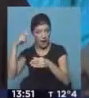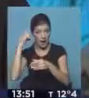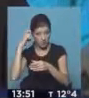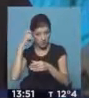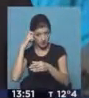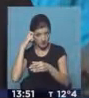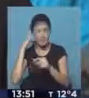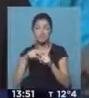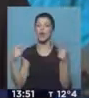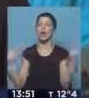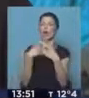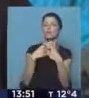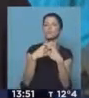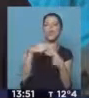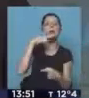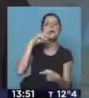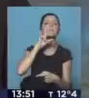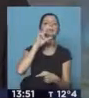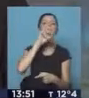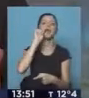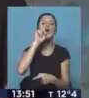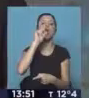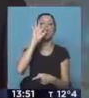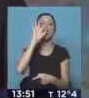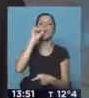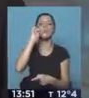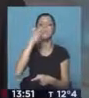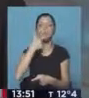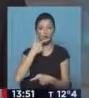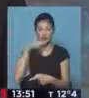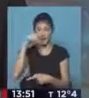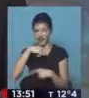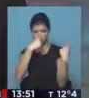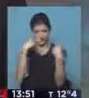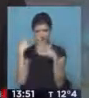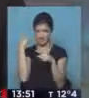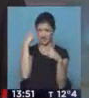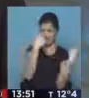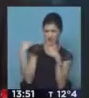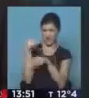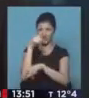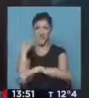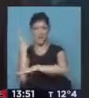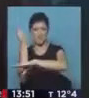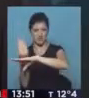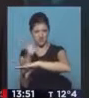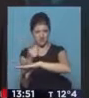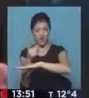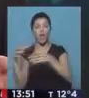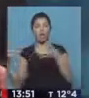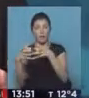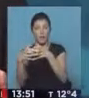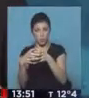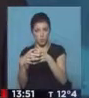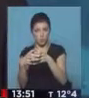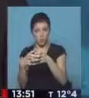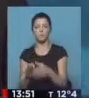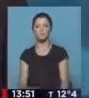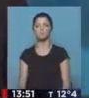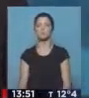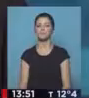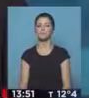tener a Roque entre nosotros. Jorge. Era el comandante Atilio en ese momento, fundador, como decía Sinde, del